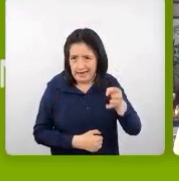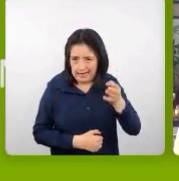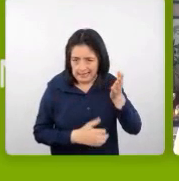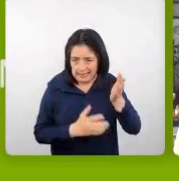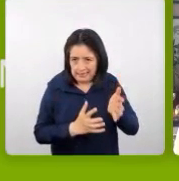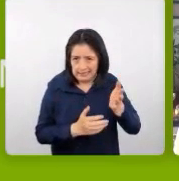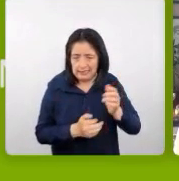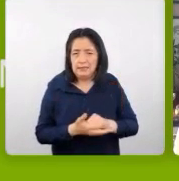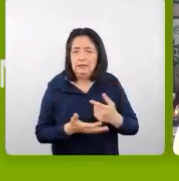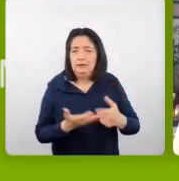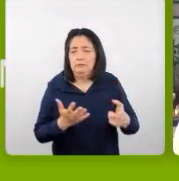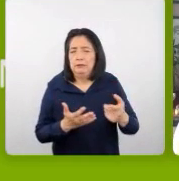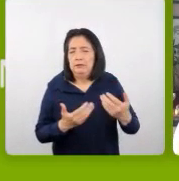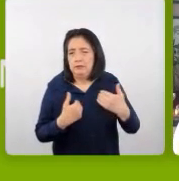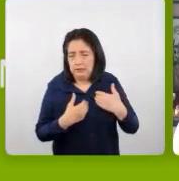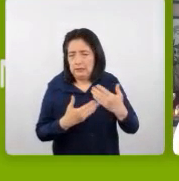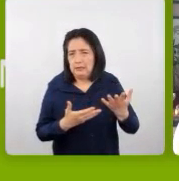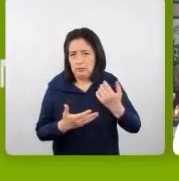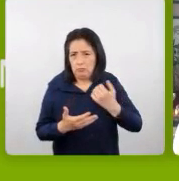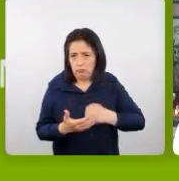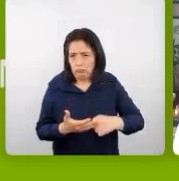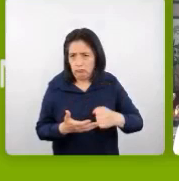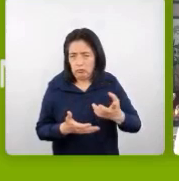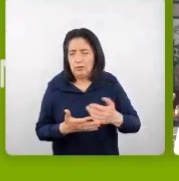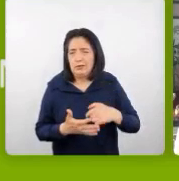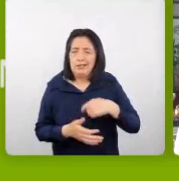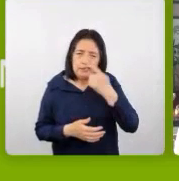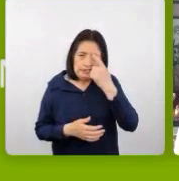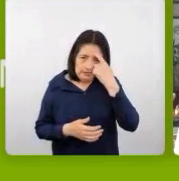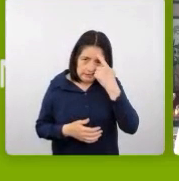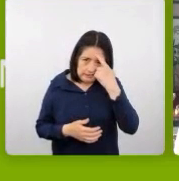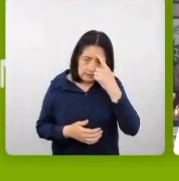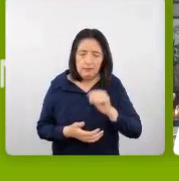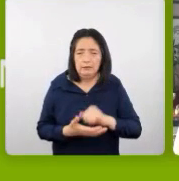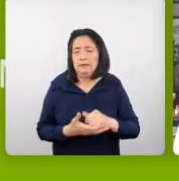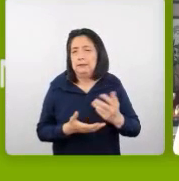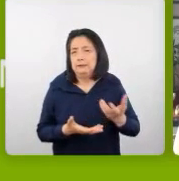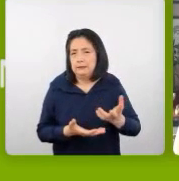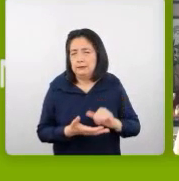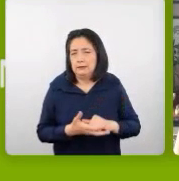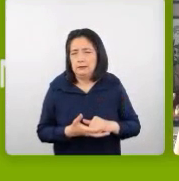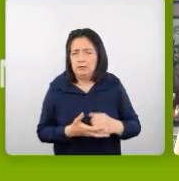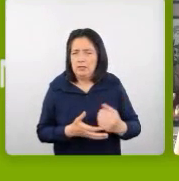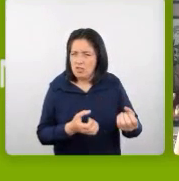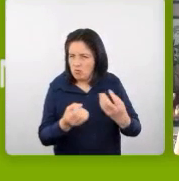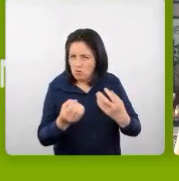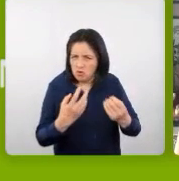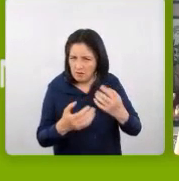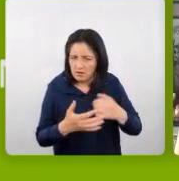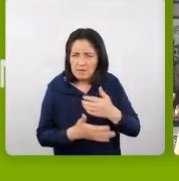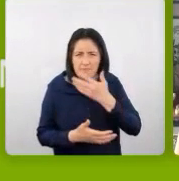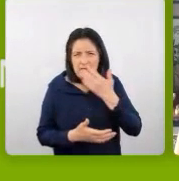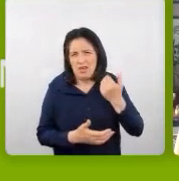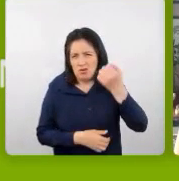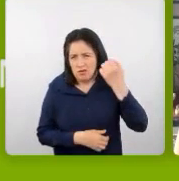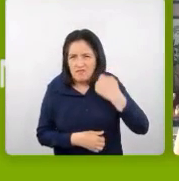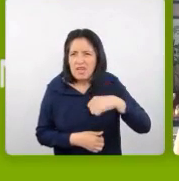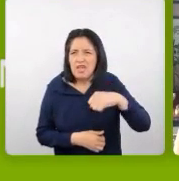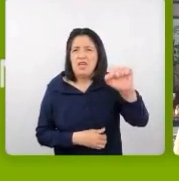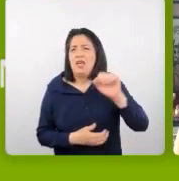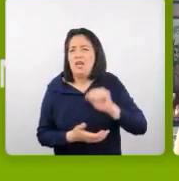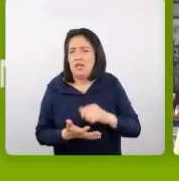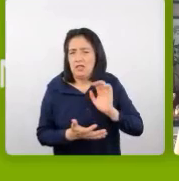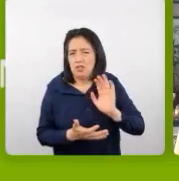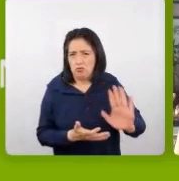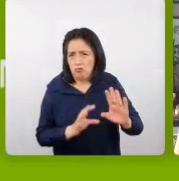con descendencia de la India, y comentaban cómo el mejor viaje que habían tenido en la